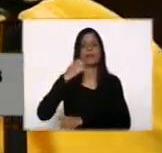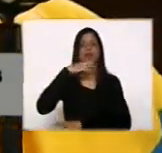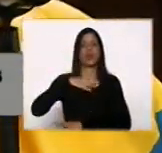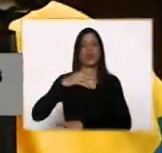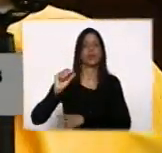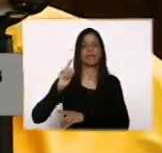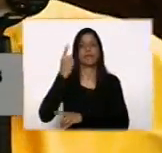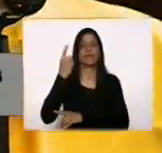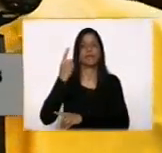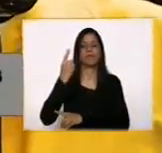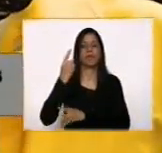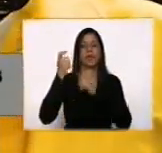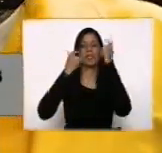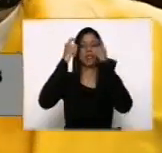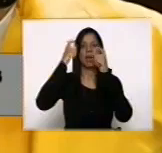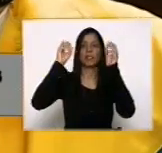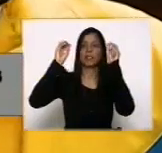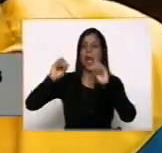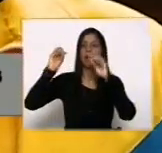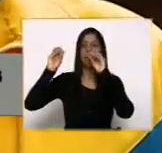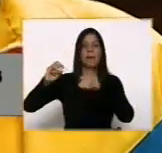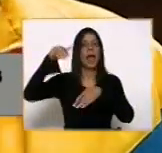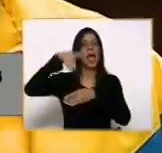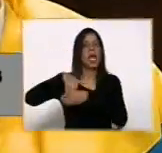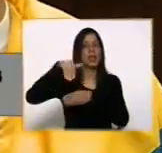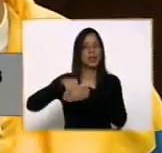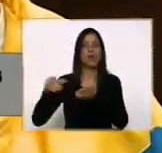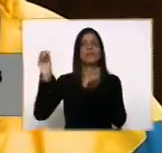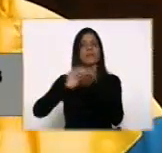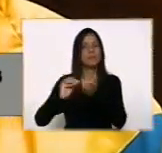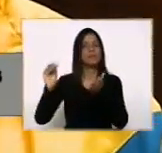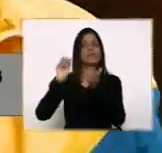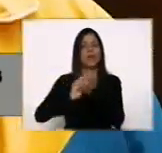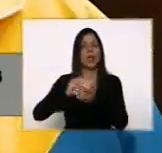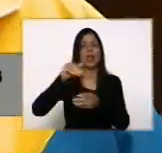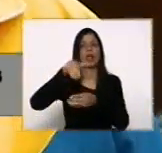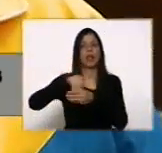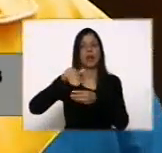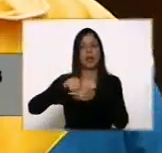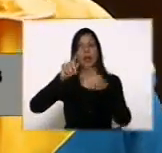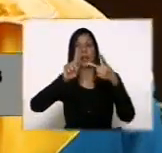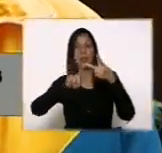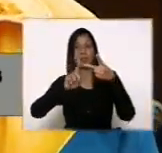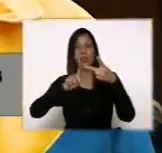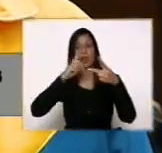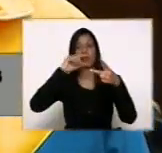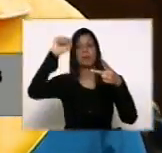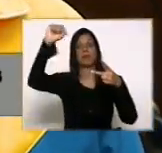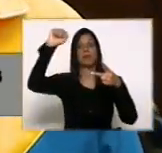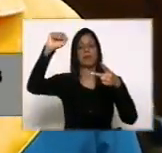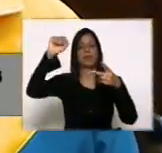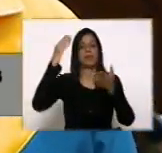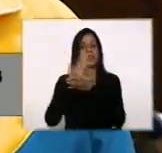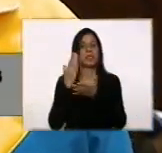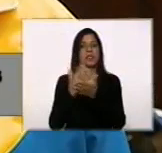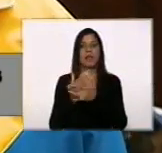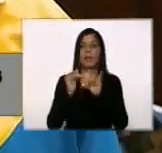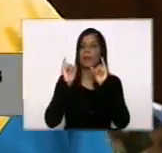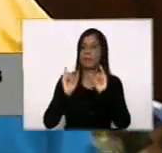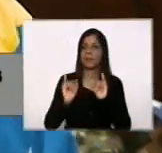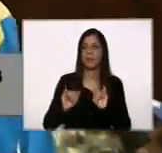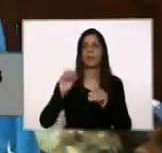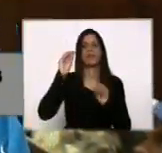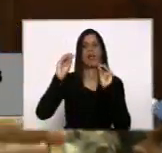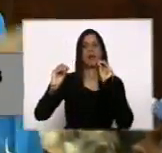que haya convocado más procesos electorales. El segundo es Nicolás Maduro. O sea, los dos campeones en convocar procesos electorales